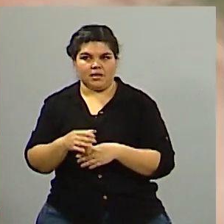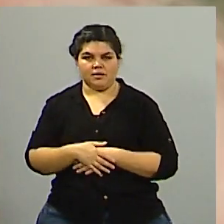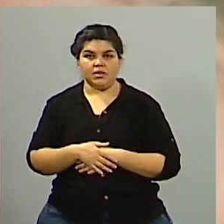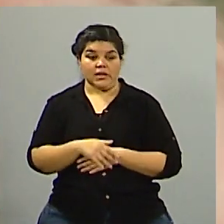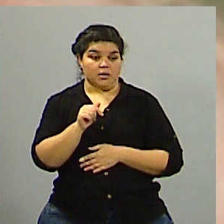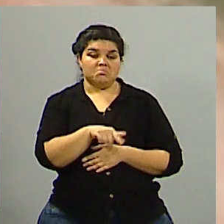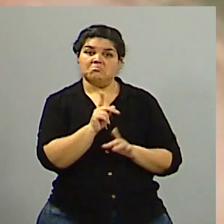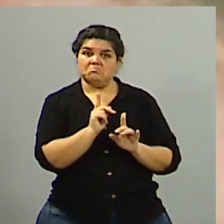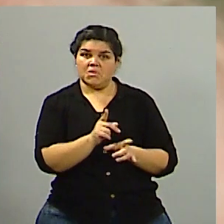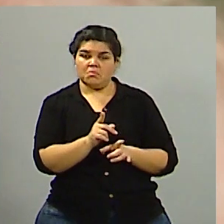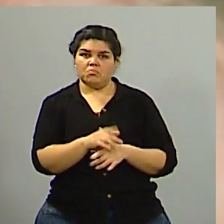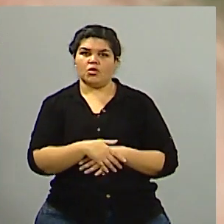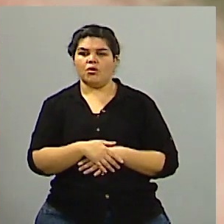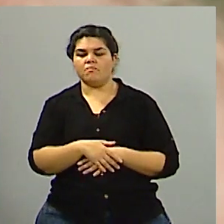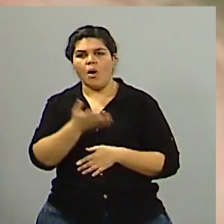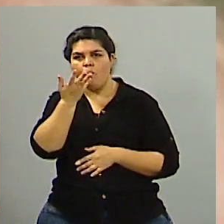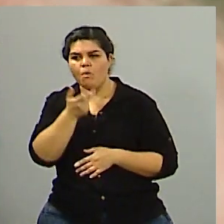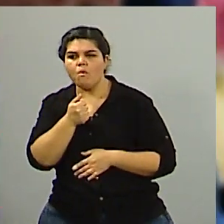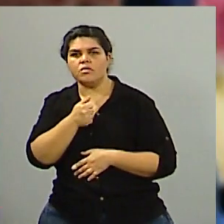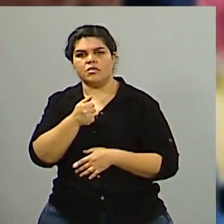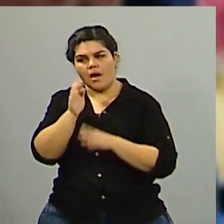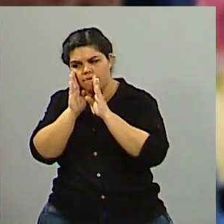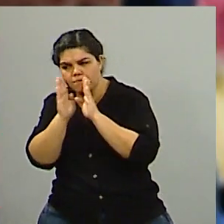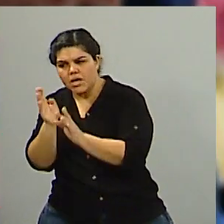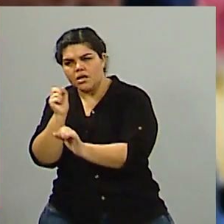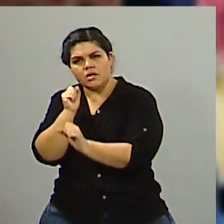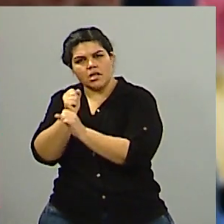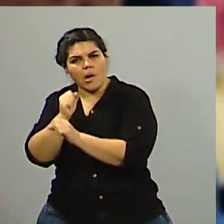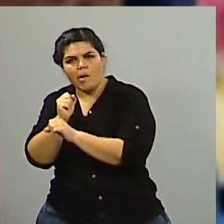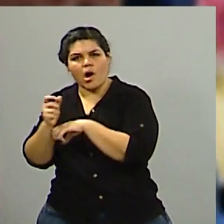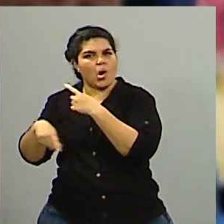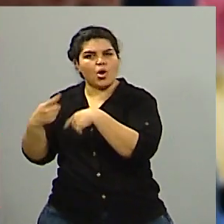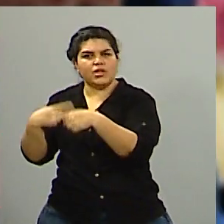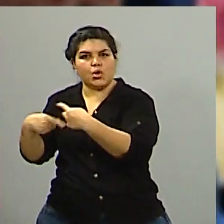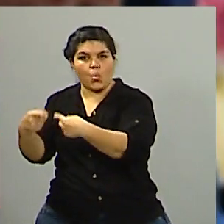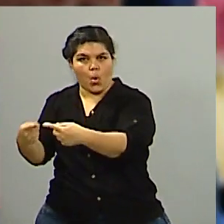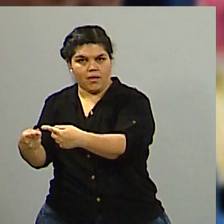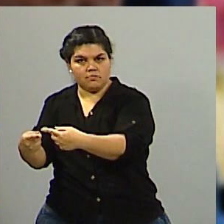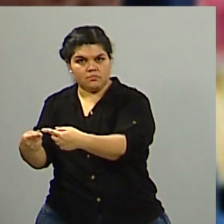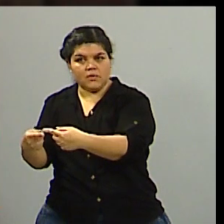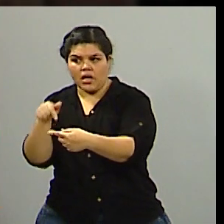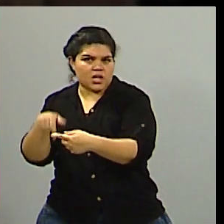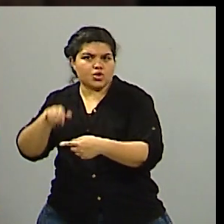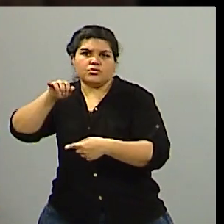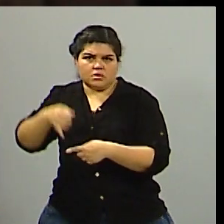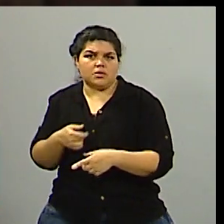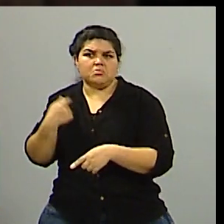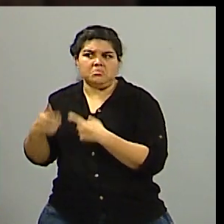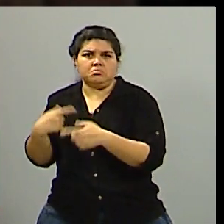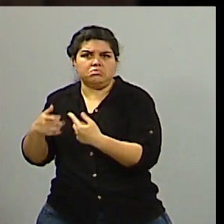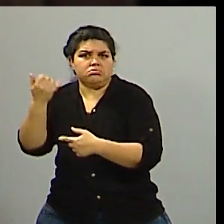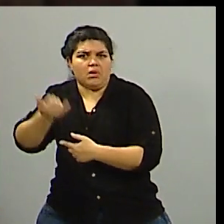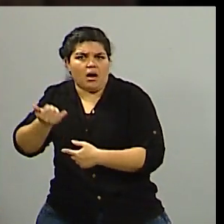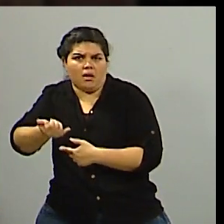ingresos económicos, sino con un deseo más de continuar en su vida laboral, lo cual eso sucede y sucede mucho. Y por otro lado también hay